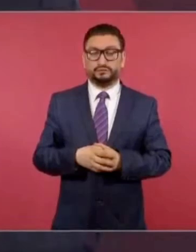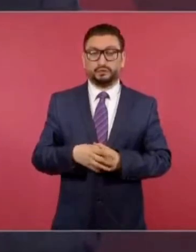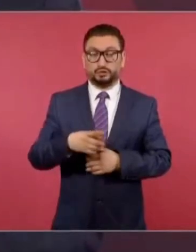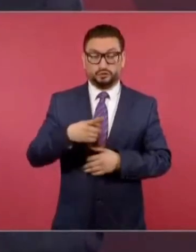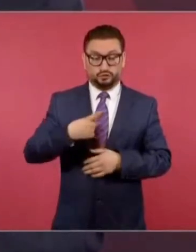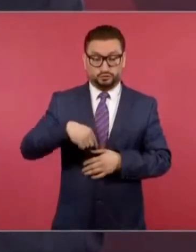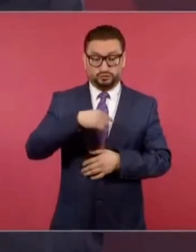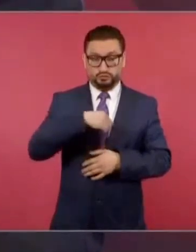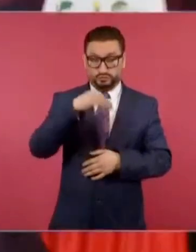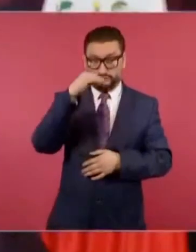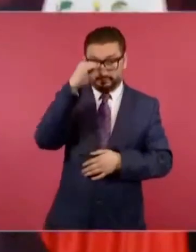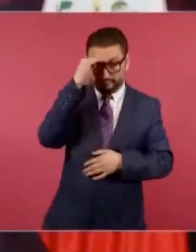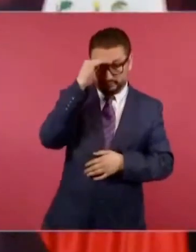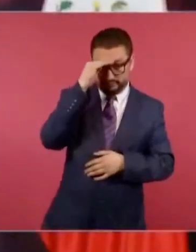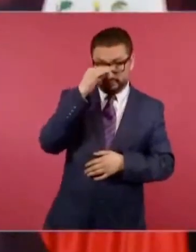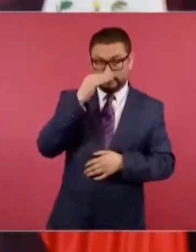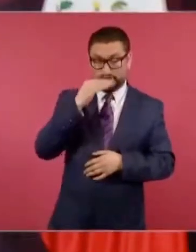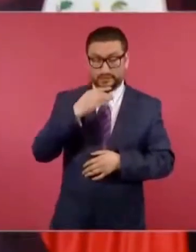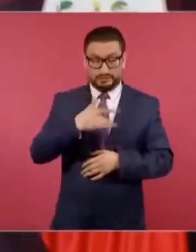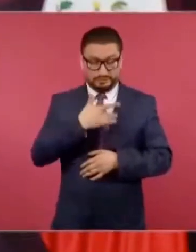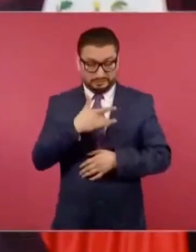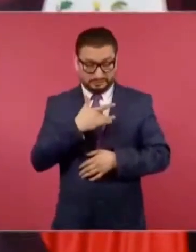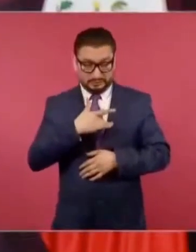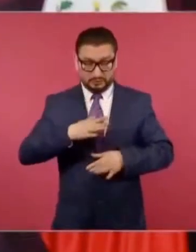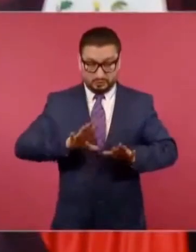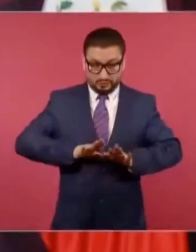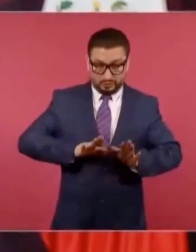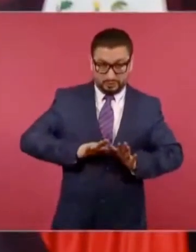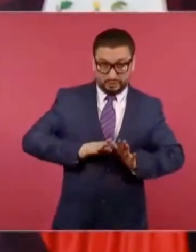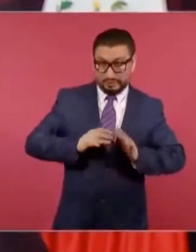forma de pensar y de ser,